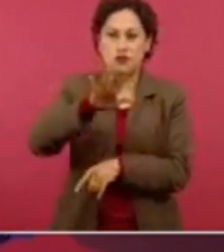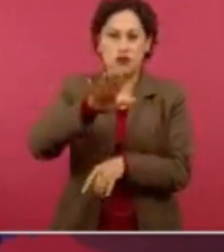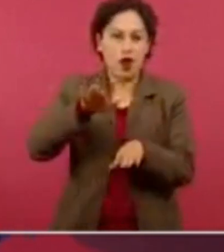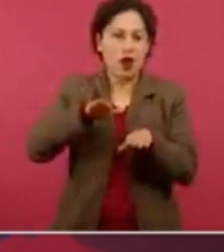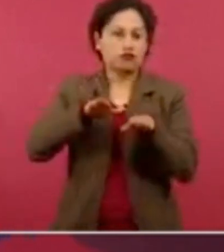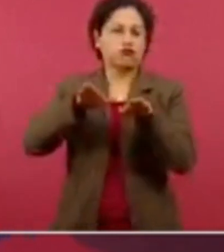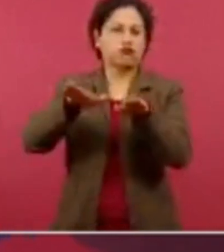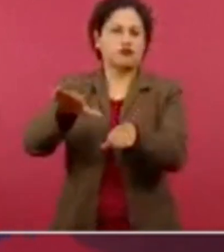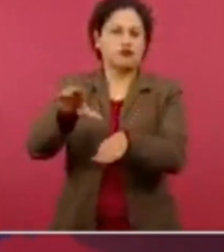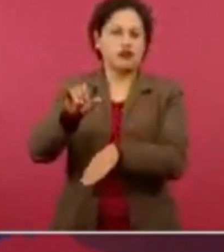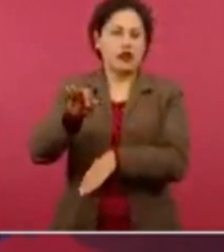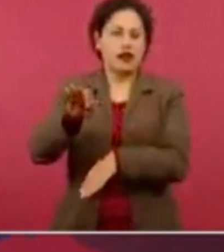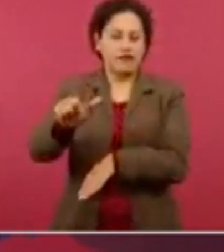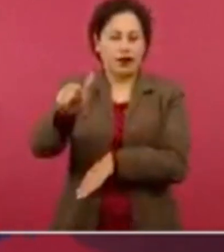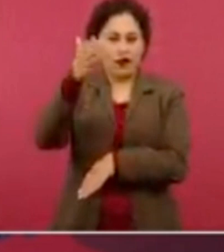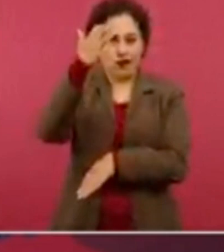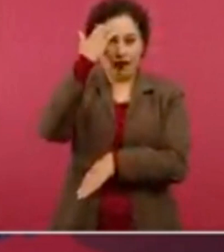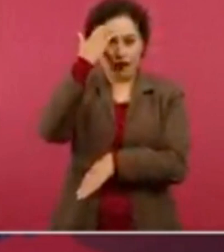completamente